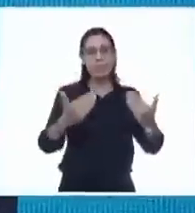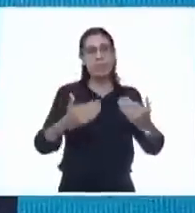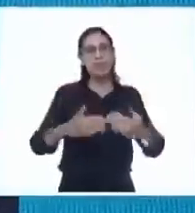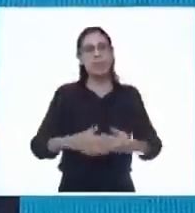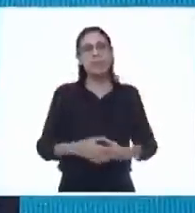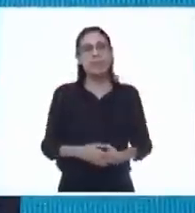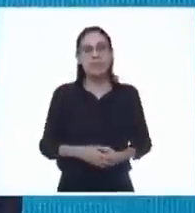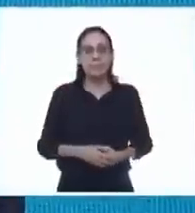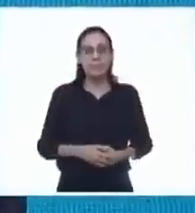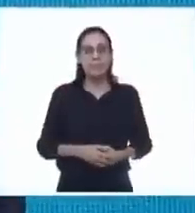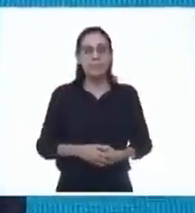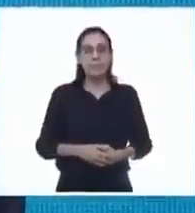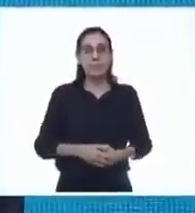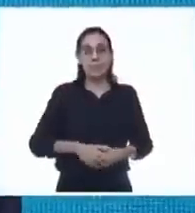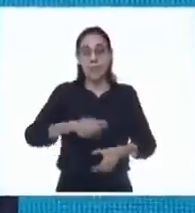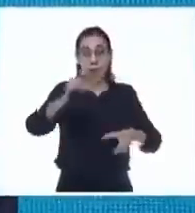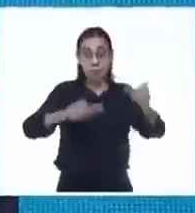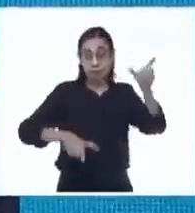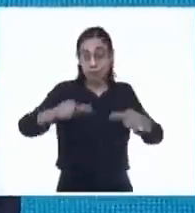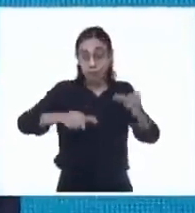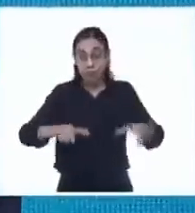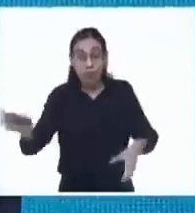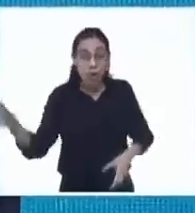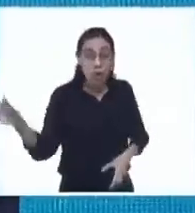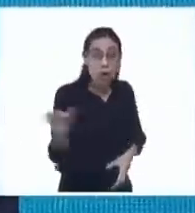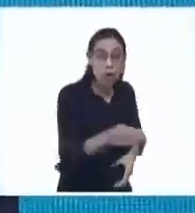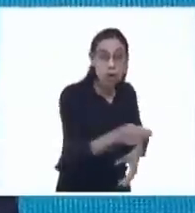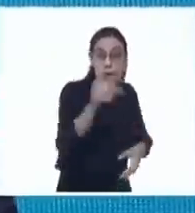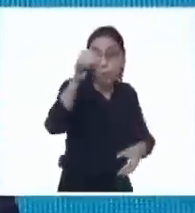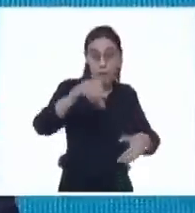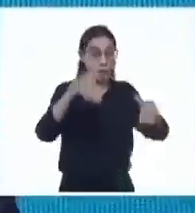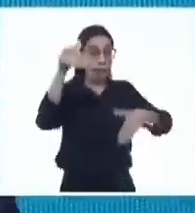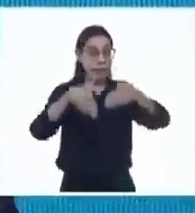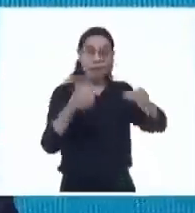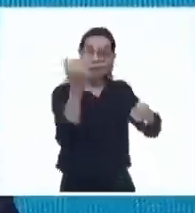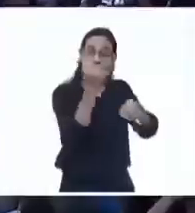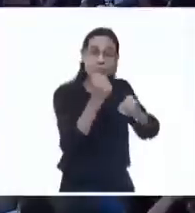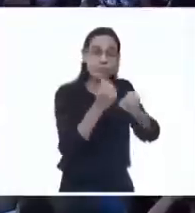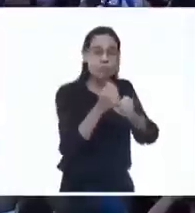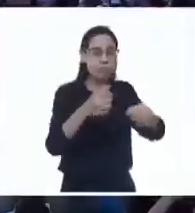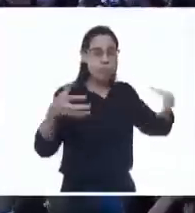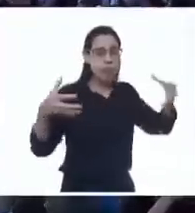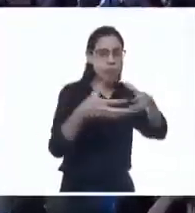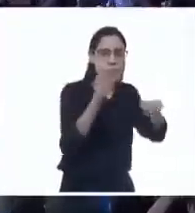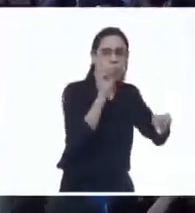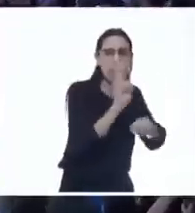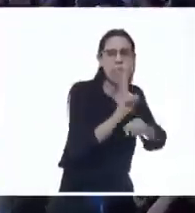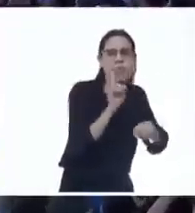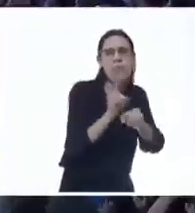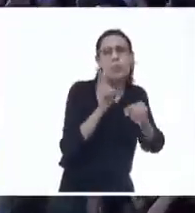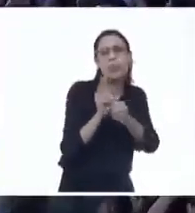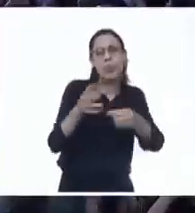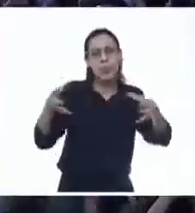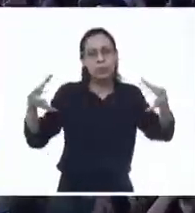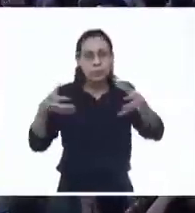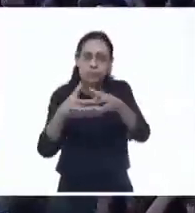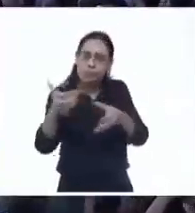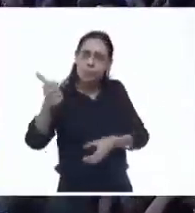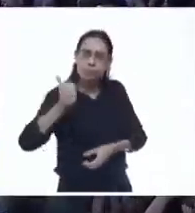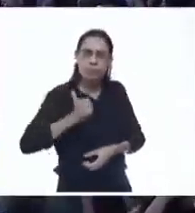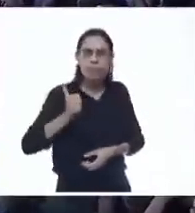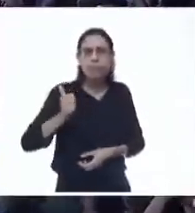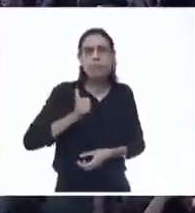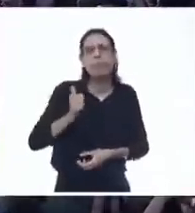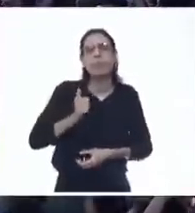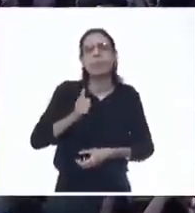a todos los que trabajaron en el operativo electoral, Fuerzas Armadas, Fuerzas de Seguridad.